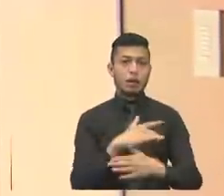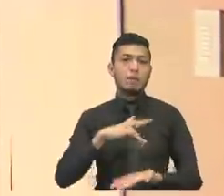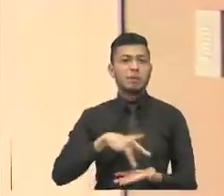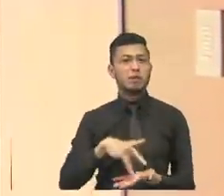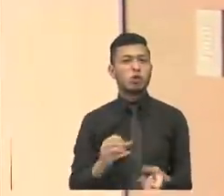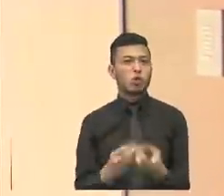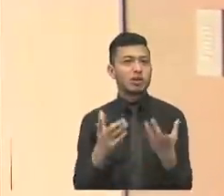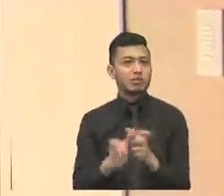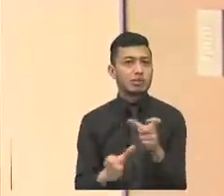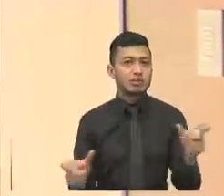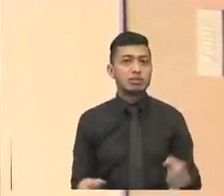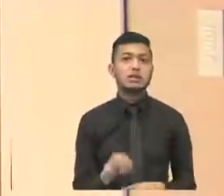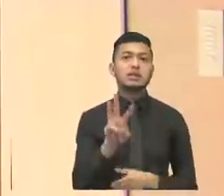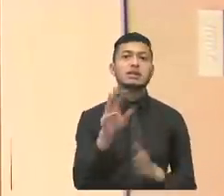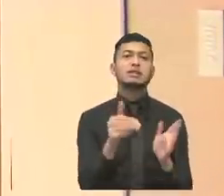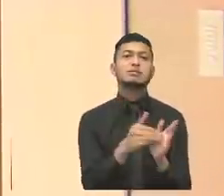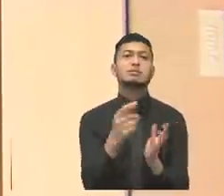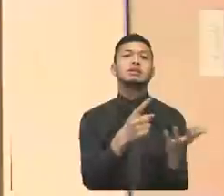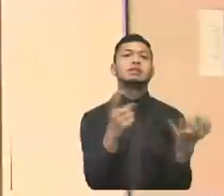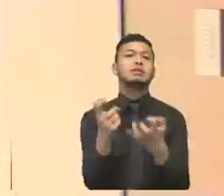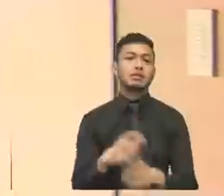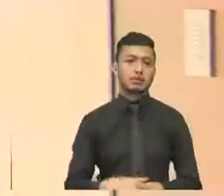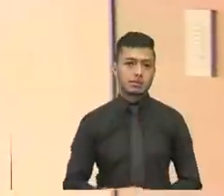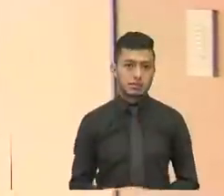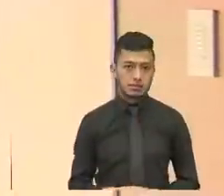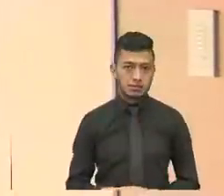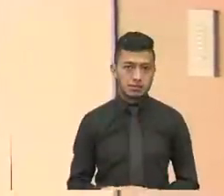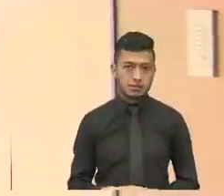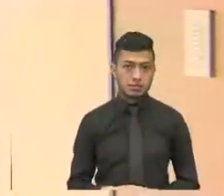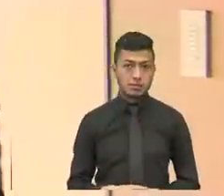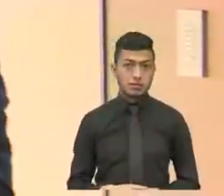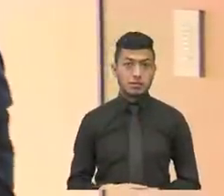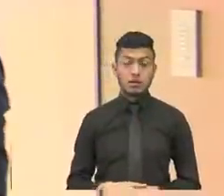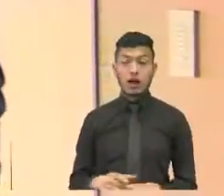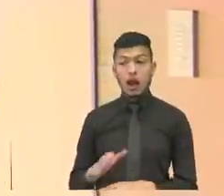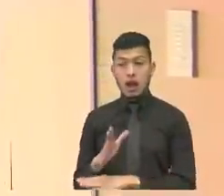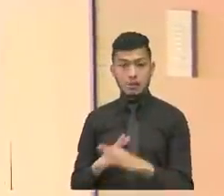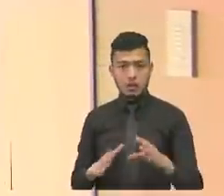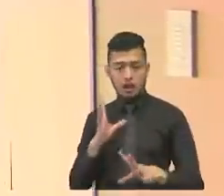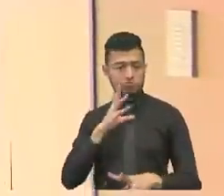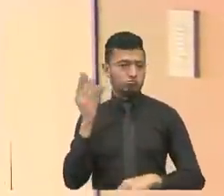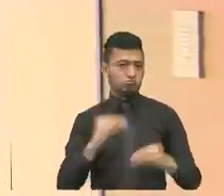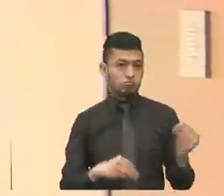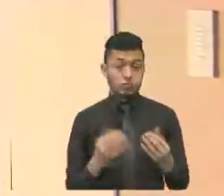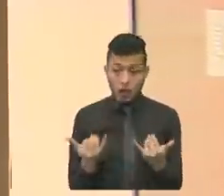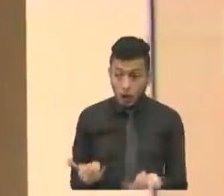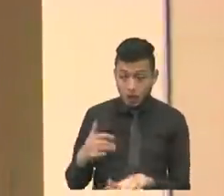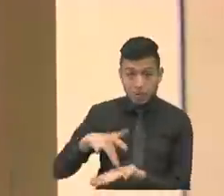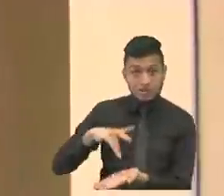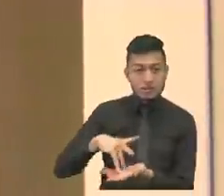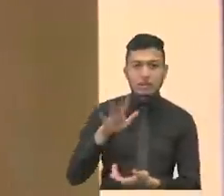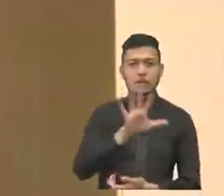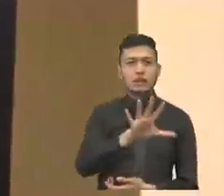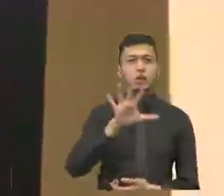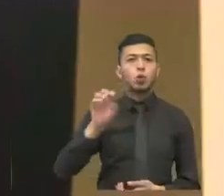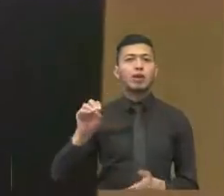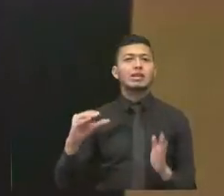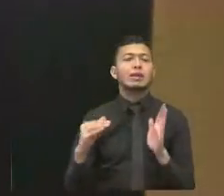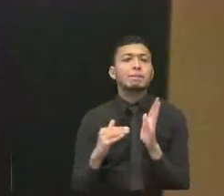personas. 3.600, más de la mitad se opuso, ¿no? Aquí participaron